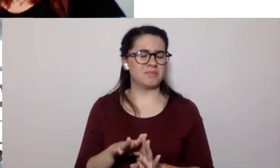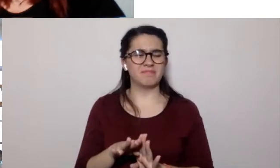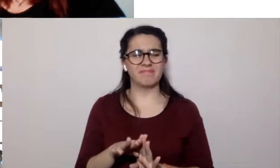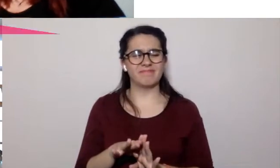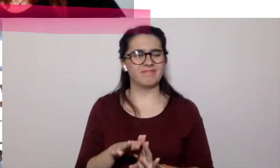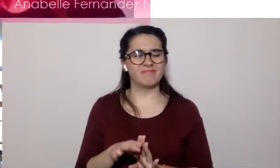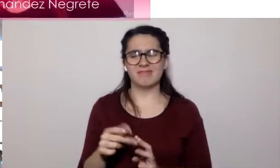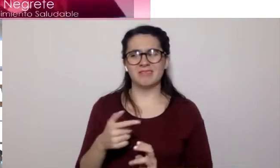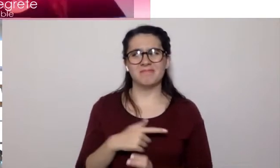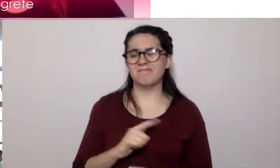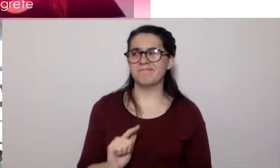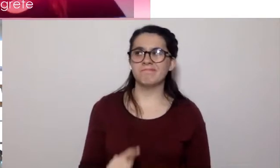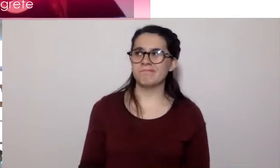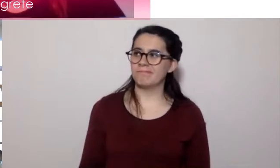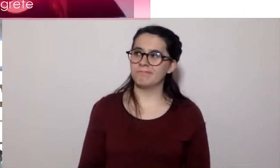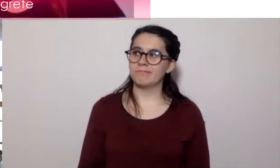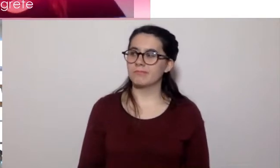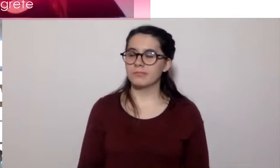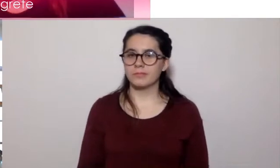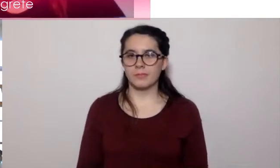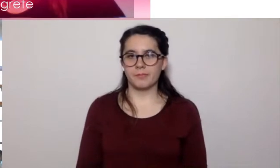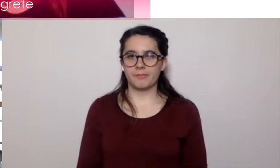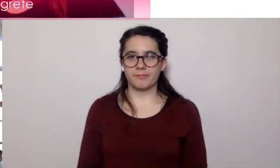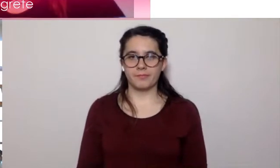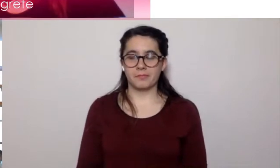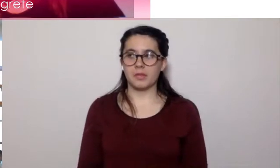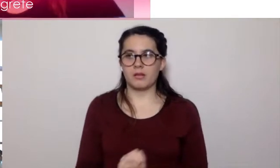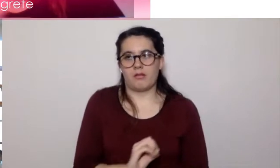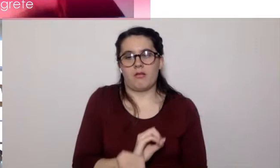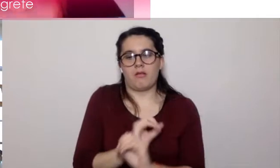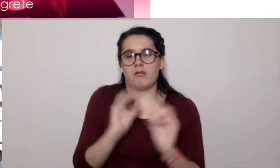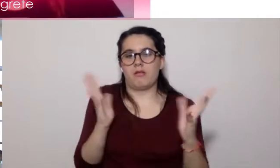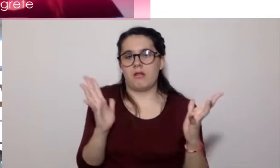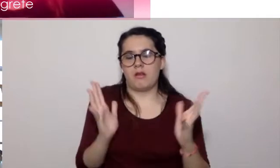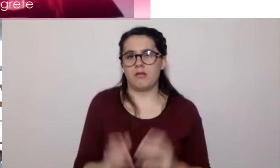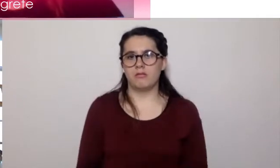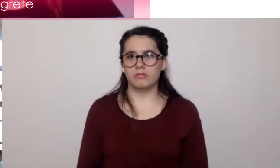¿no? Claro, claro, sí, sí.